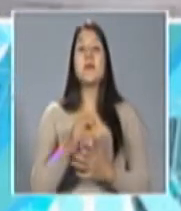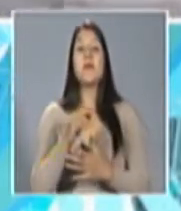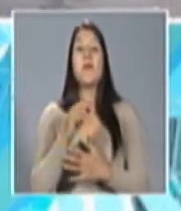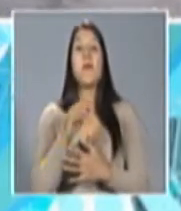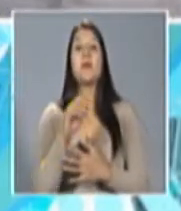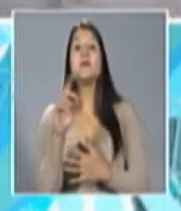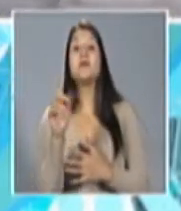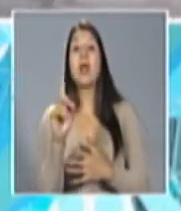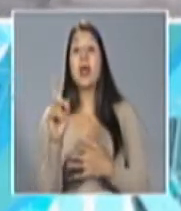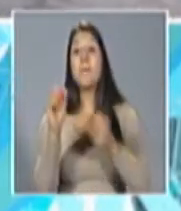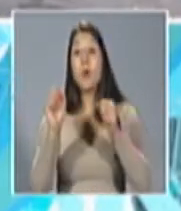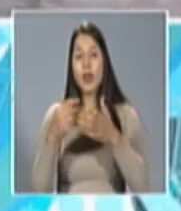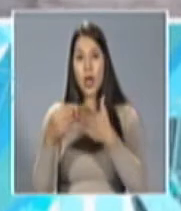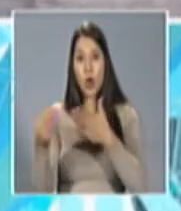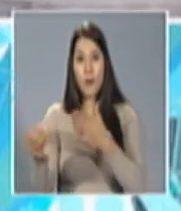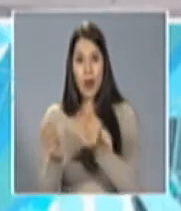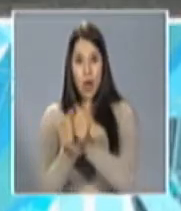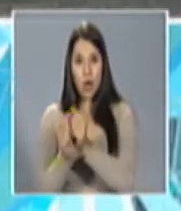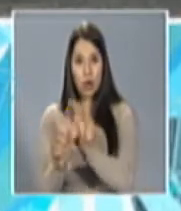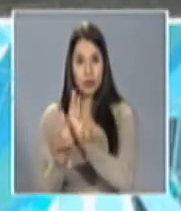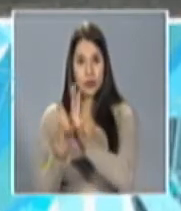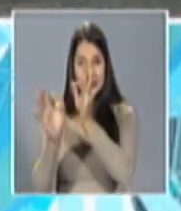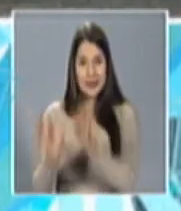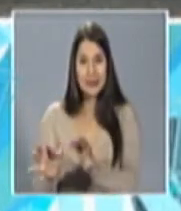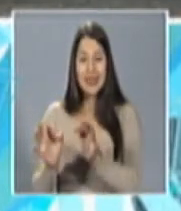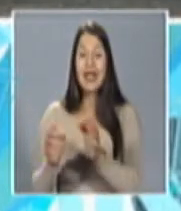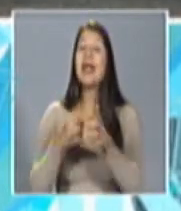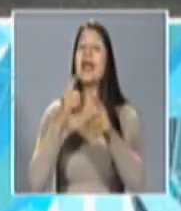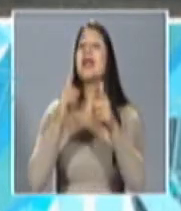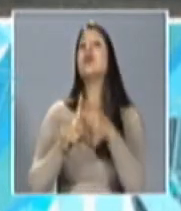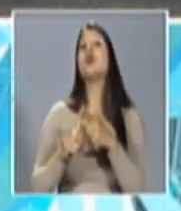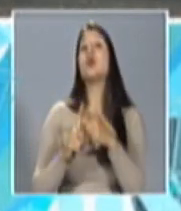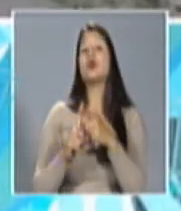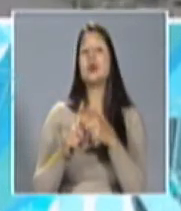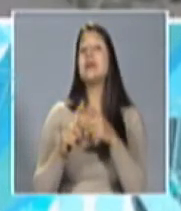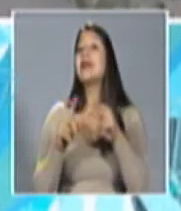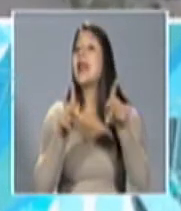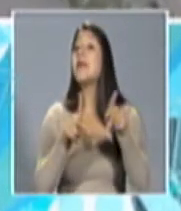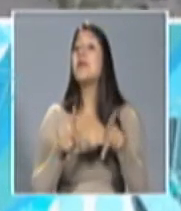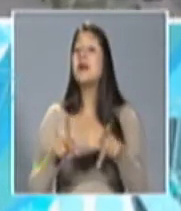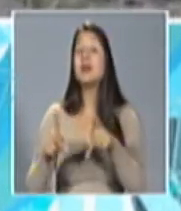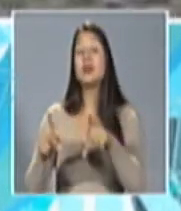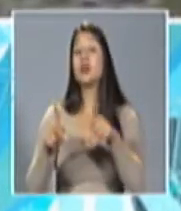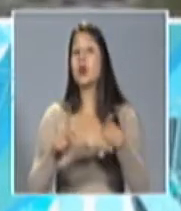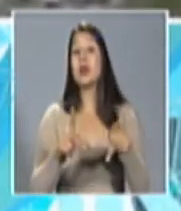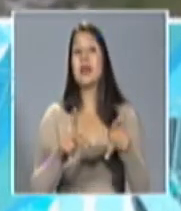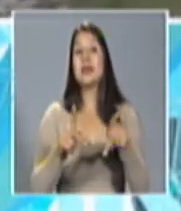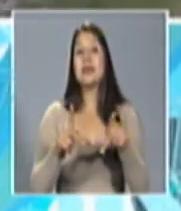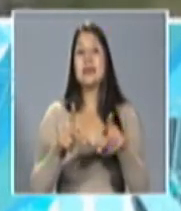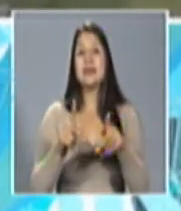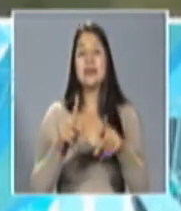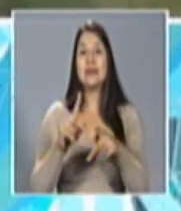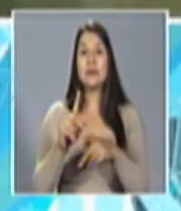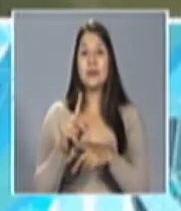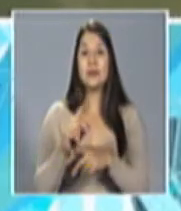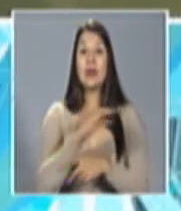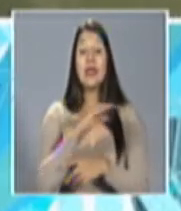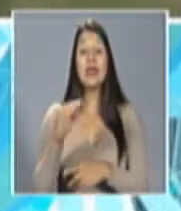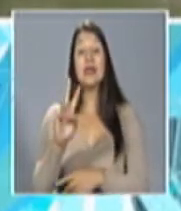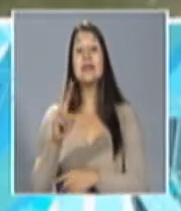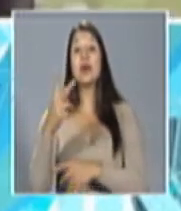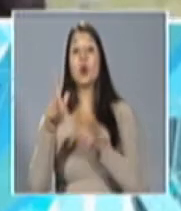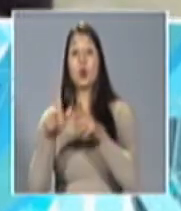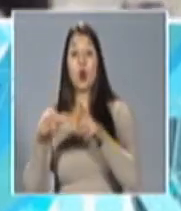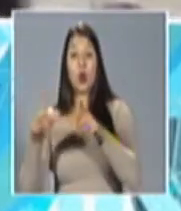propiedades, y entonces le permitiría, digamos, quitar al crimen organizado de una forma mucho más eficaz todo lo que son sus recursos. Eso en primer lugar. Y en